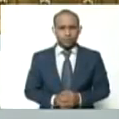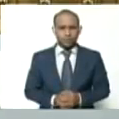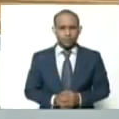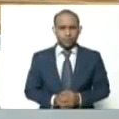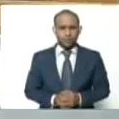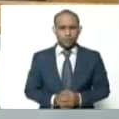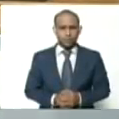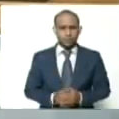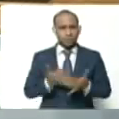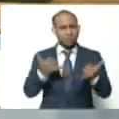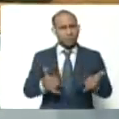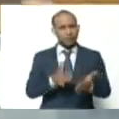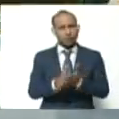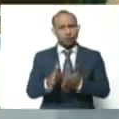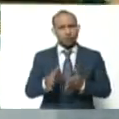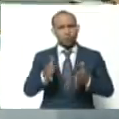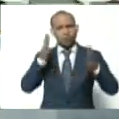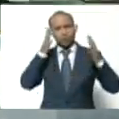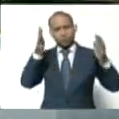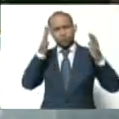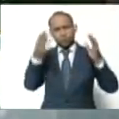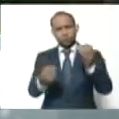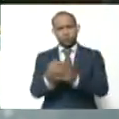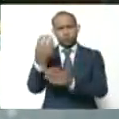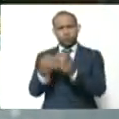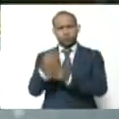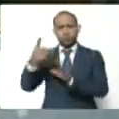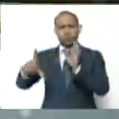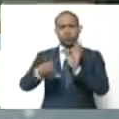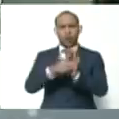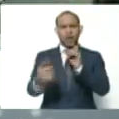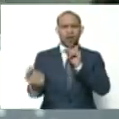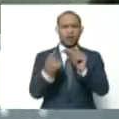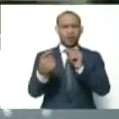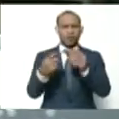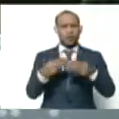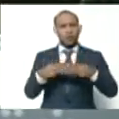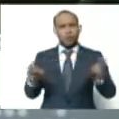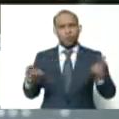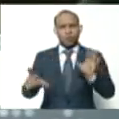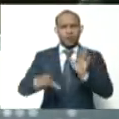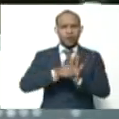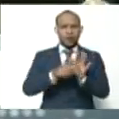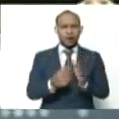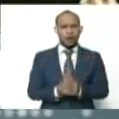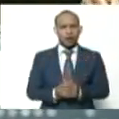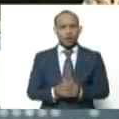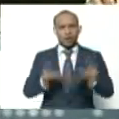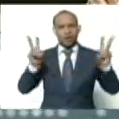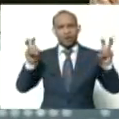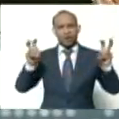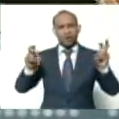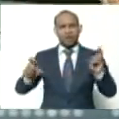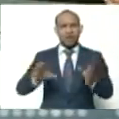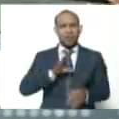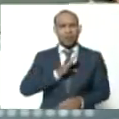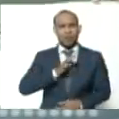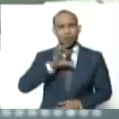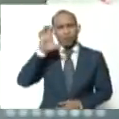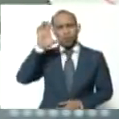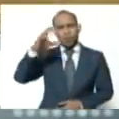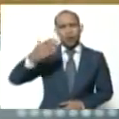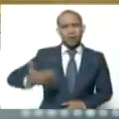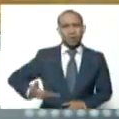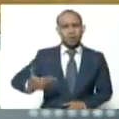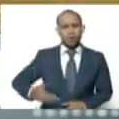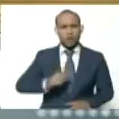ya lo que era la formación de las leyes, la aprobación de las leyes, la discusión pública de leyes, los temas vitales del país,